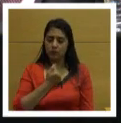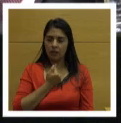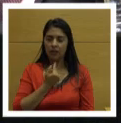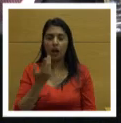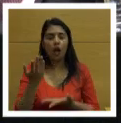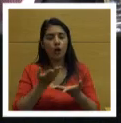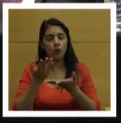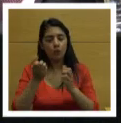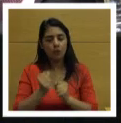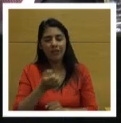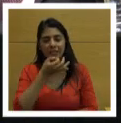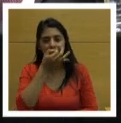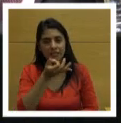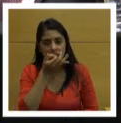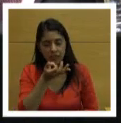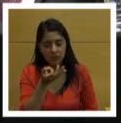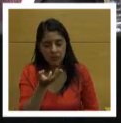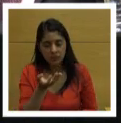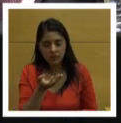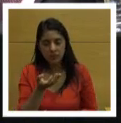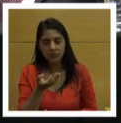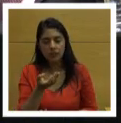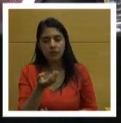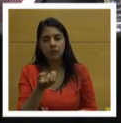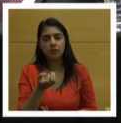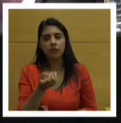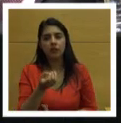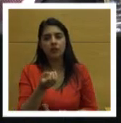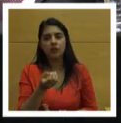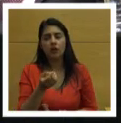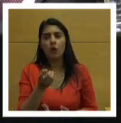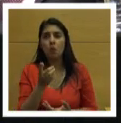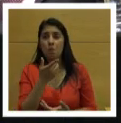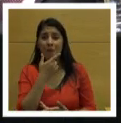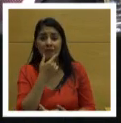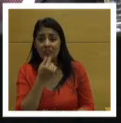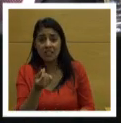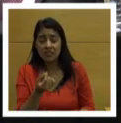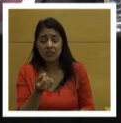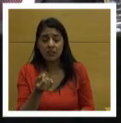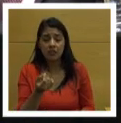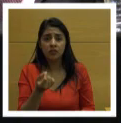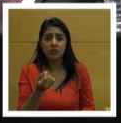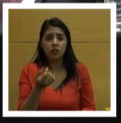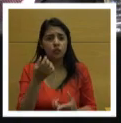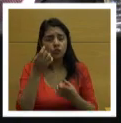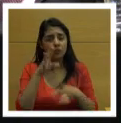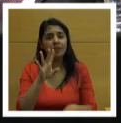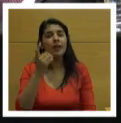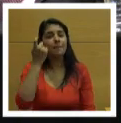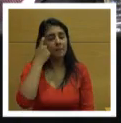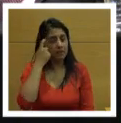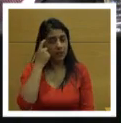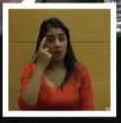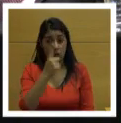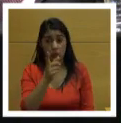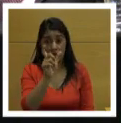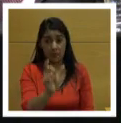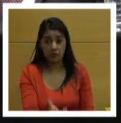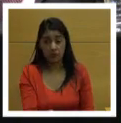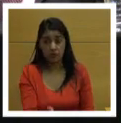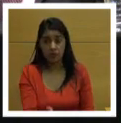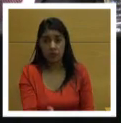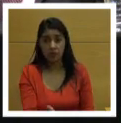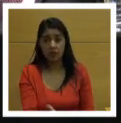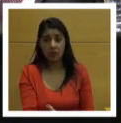podía decir estas palabras? Y no hubo otra más sencilla que pensar en una sola persona que me